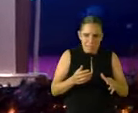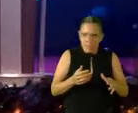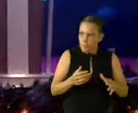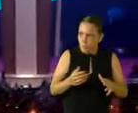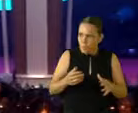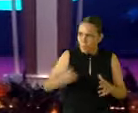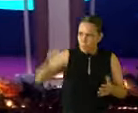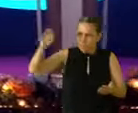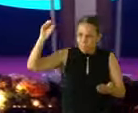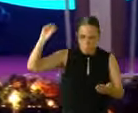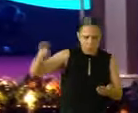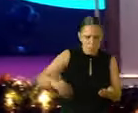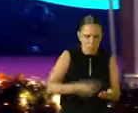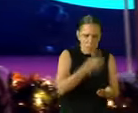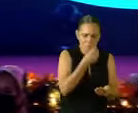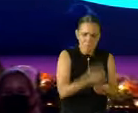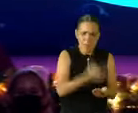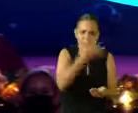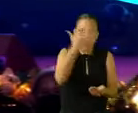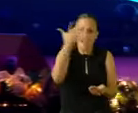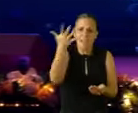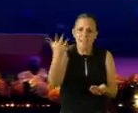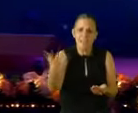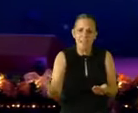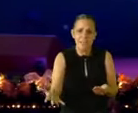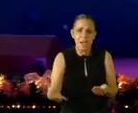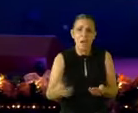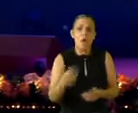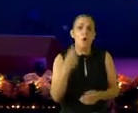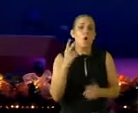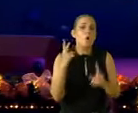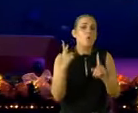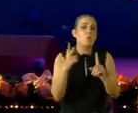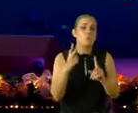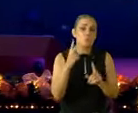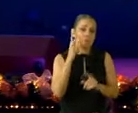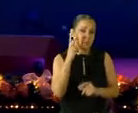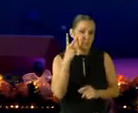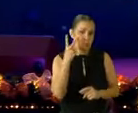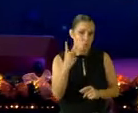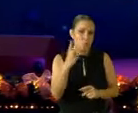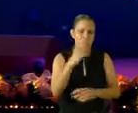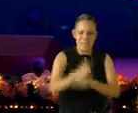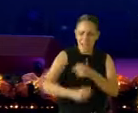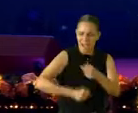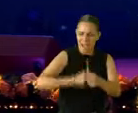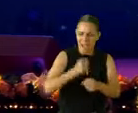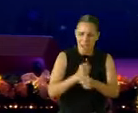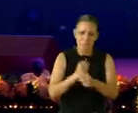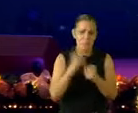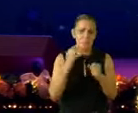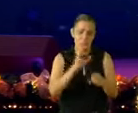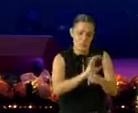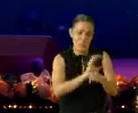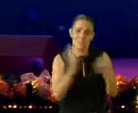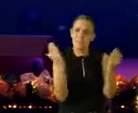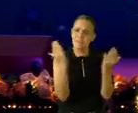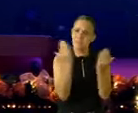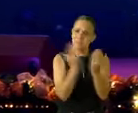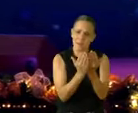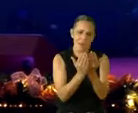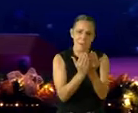creo que en 2 años cerrada la iglesia, se sostiene solo de ofrenda, le dejamos una ofrenda bien poderosa